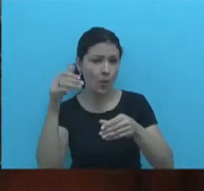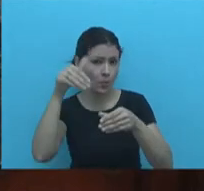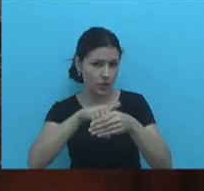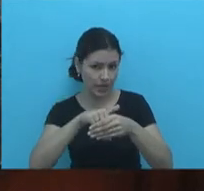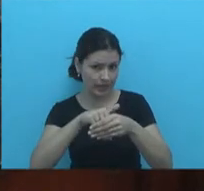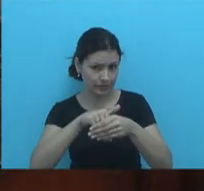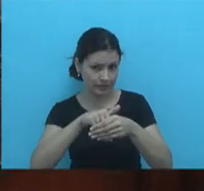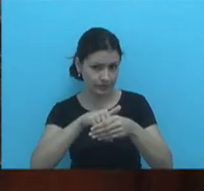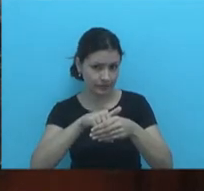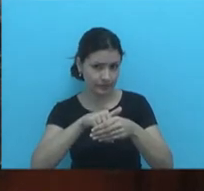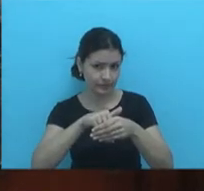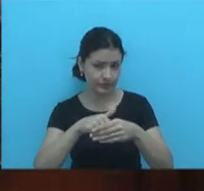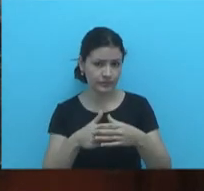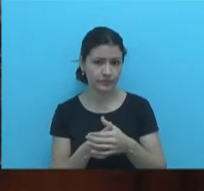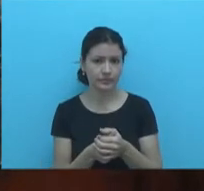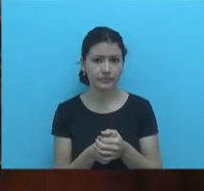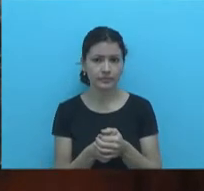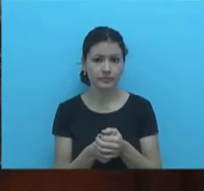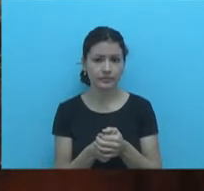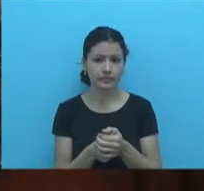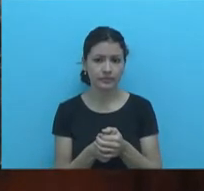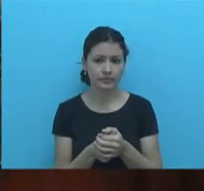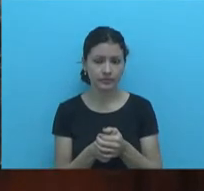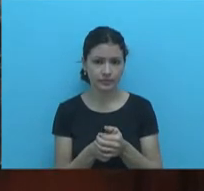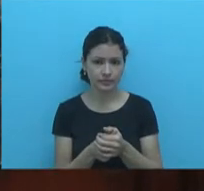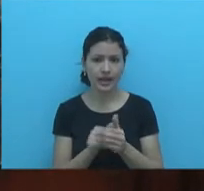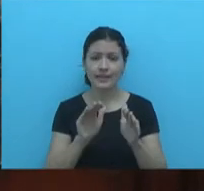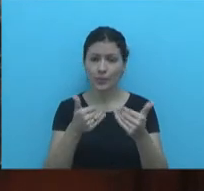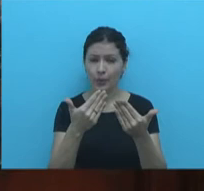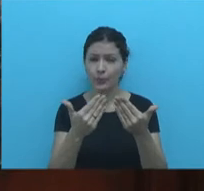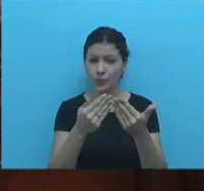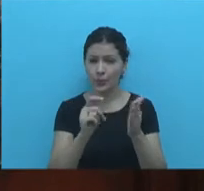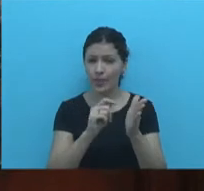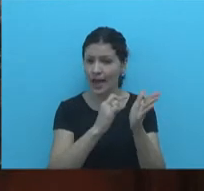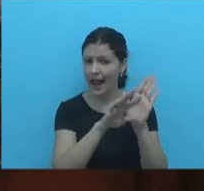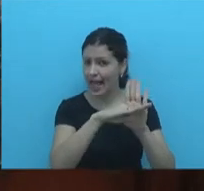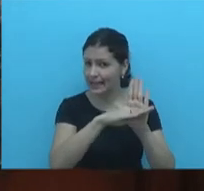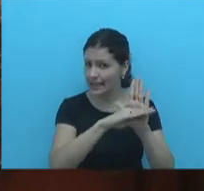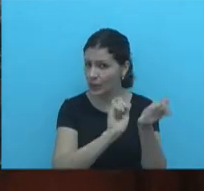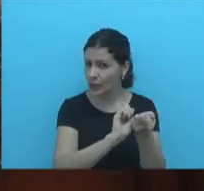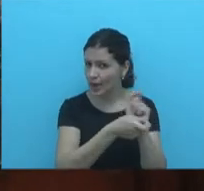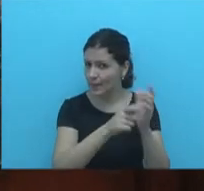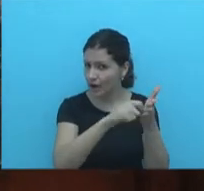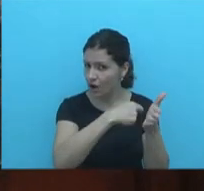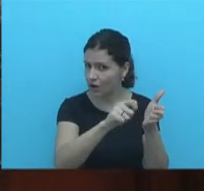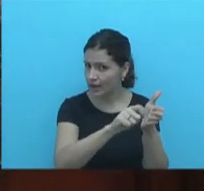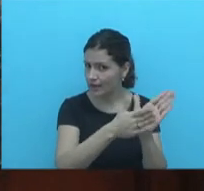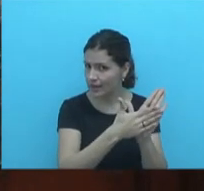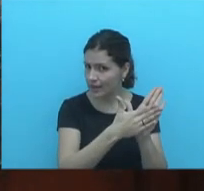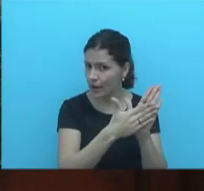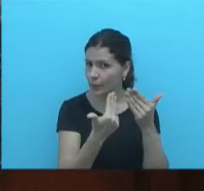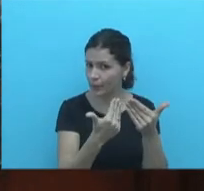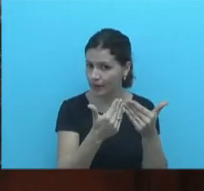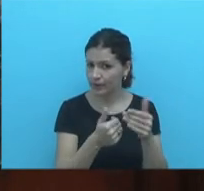entraría el cuerpo en comisión, sería, y ahí se podría modificar el artículo que ustedes consideren. Si están